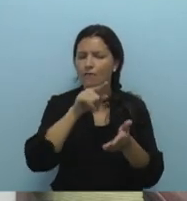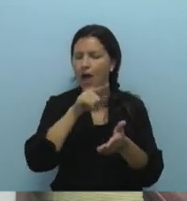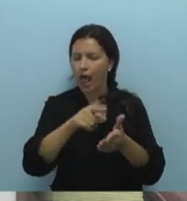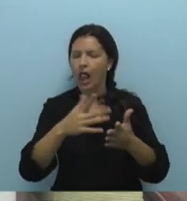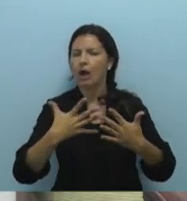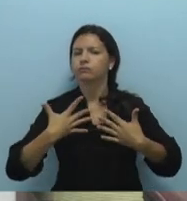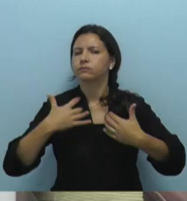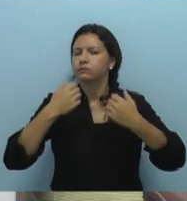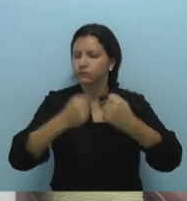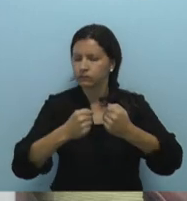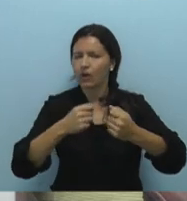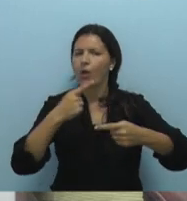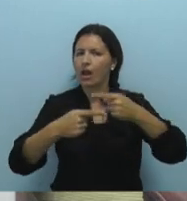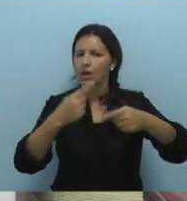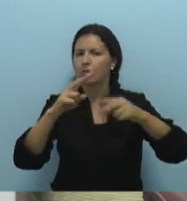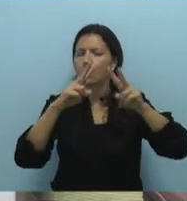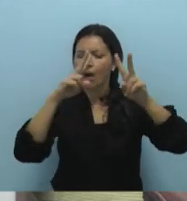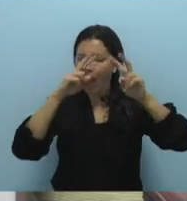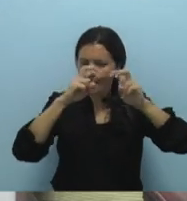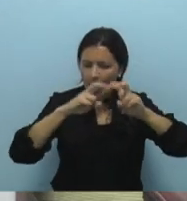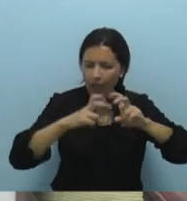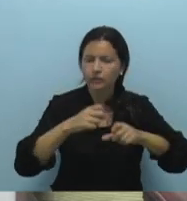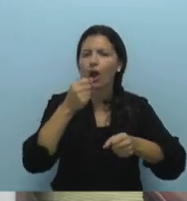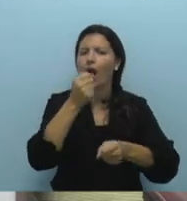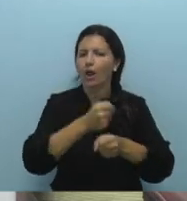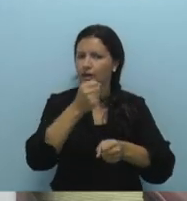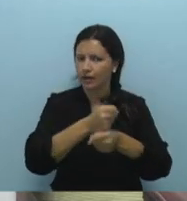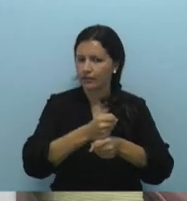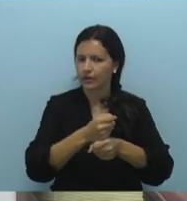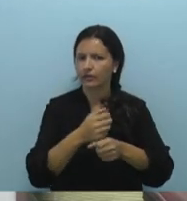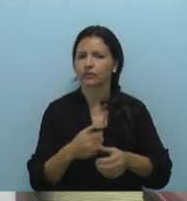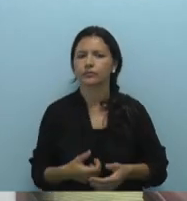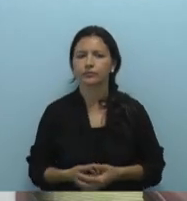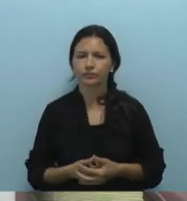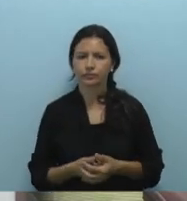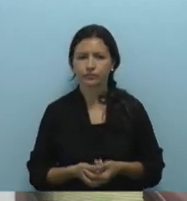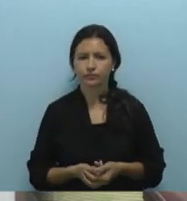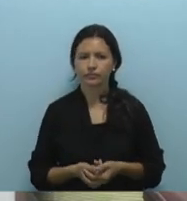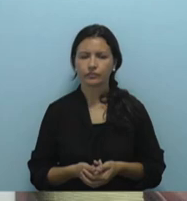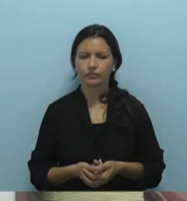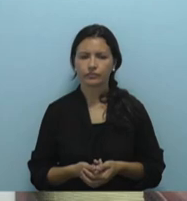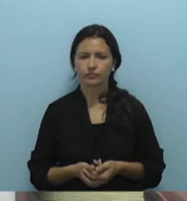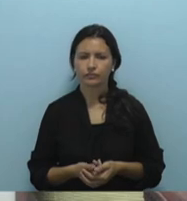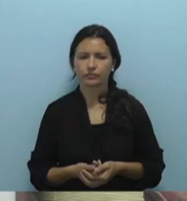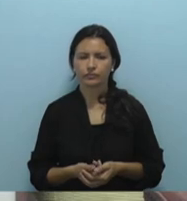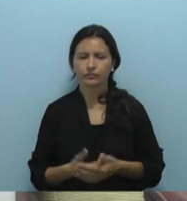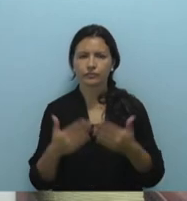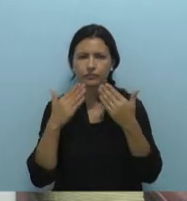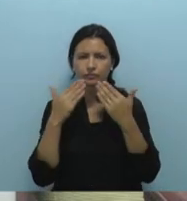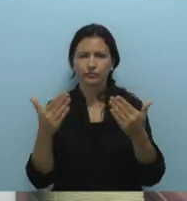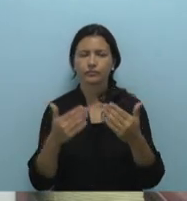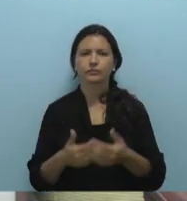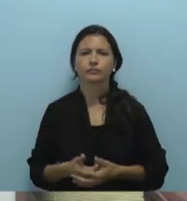limitar por los condicionamientos que desde la política se está llevando adelante dentro del Ministerio Público de la Acusación. Muchas